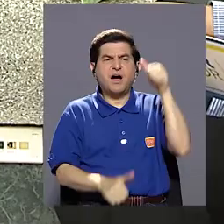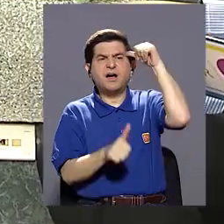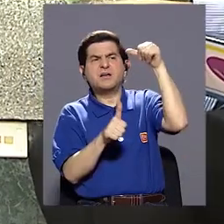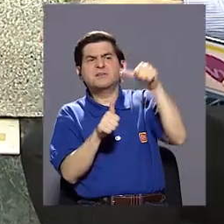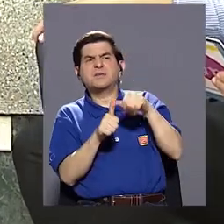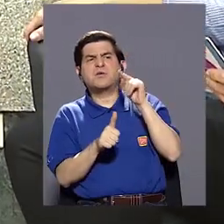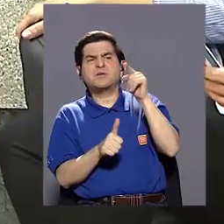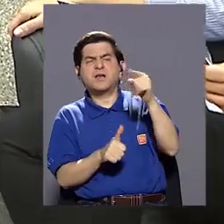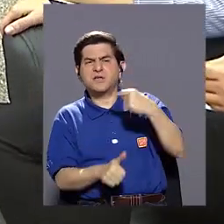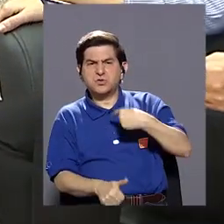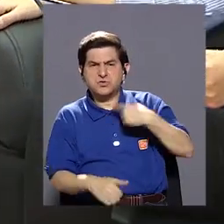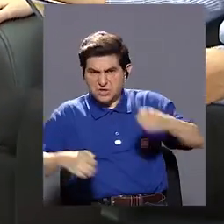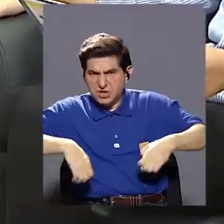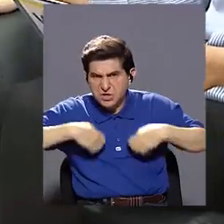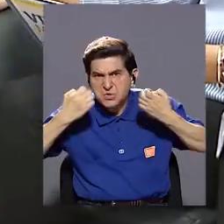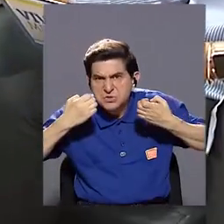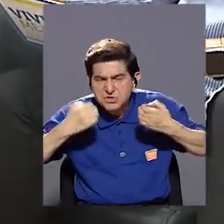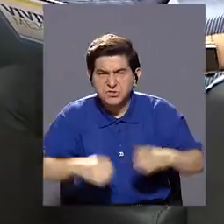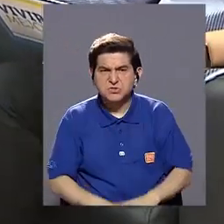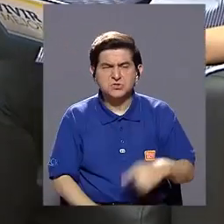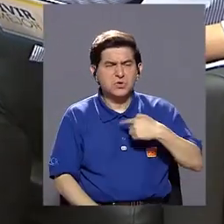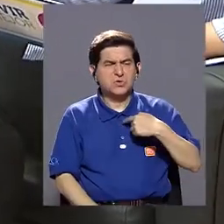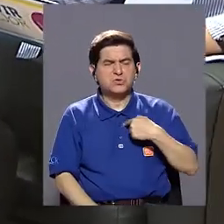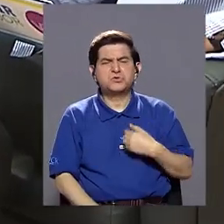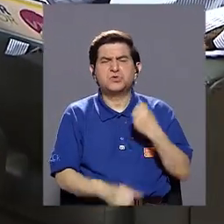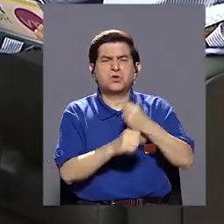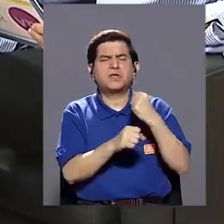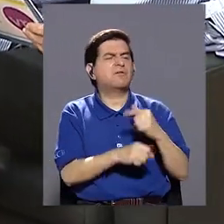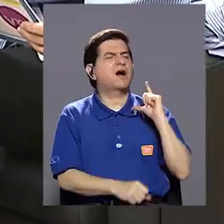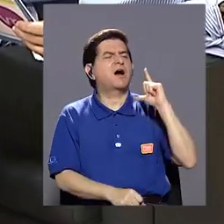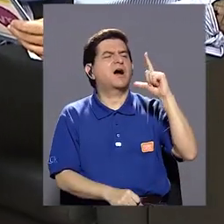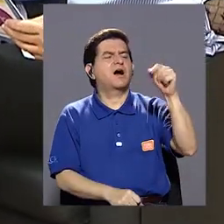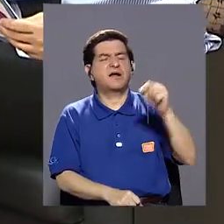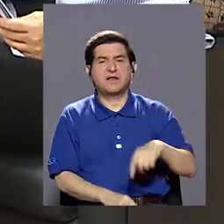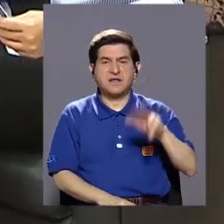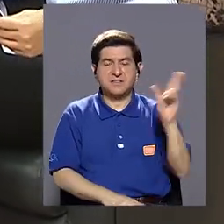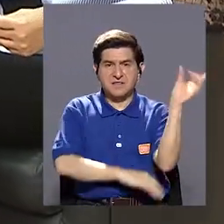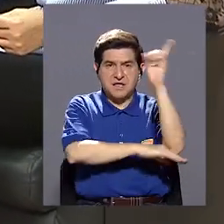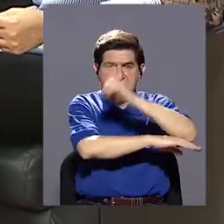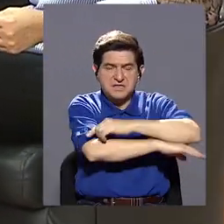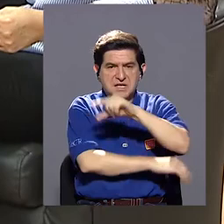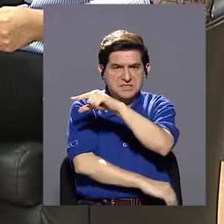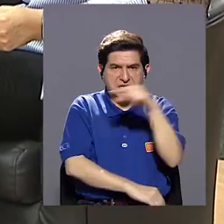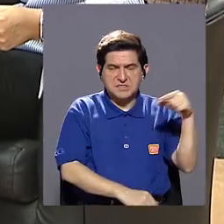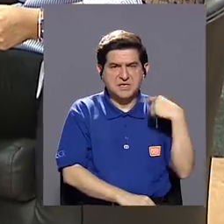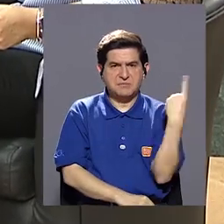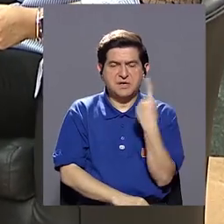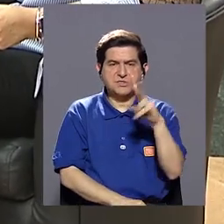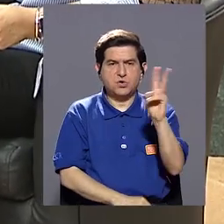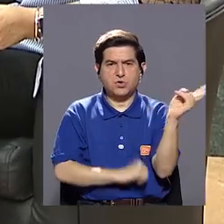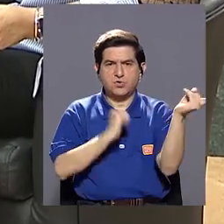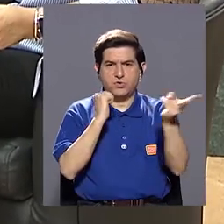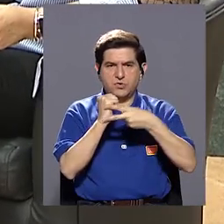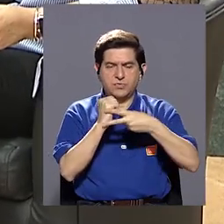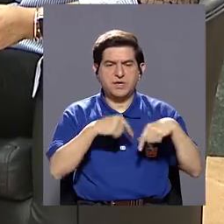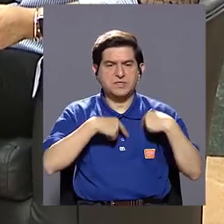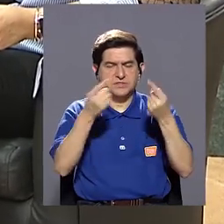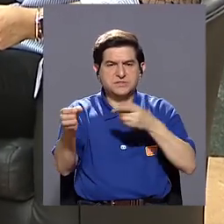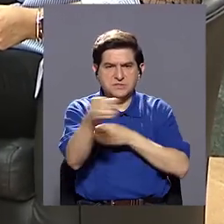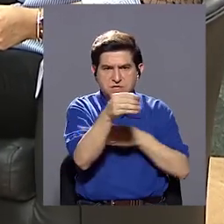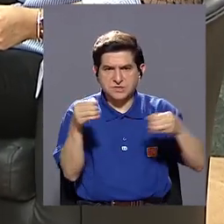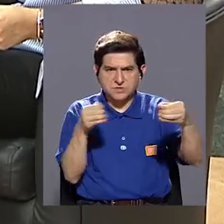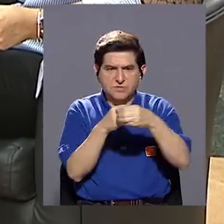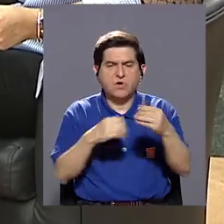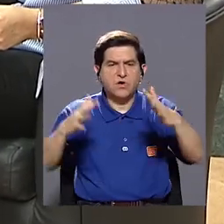se recuerdan de mí, ¿verdad? Uh-huh. Si saben que todavía existo porque resulta que estoy teletrabajando 3 días a la semana y solo llego 2 veces a